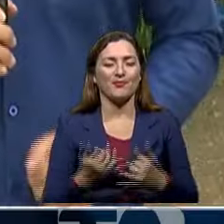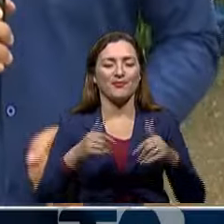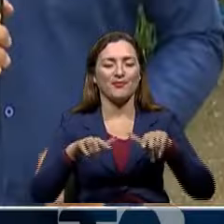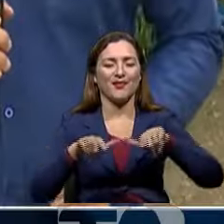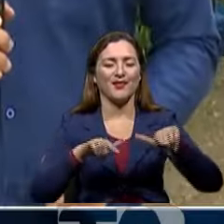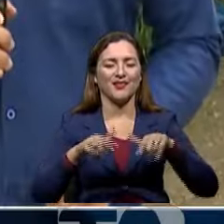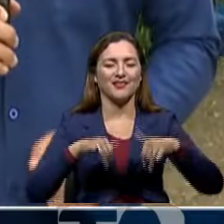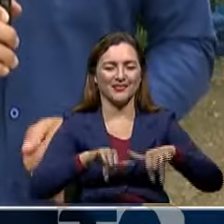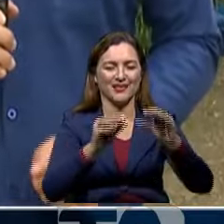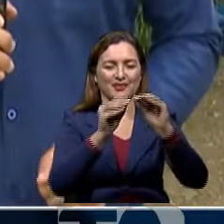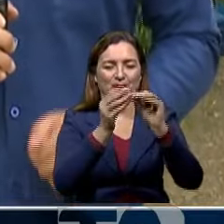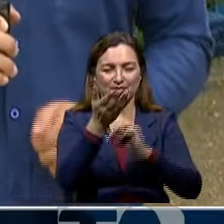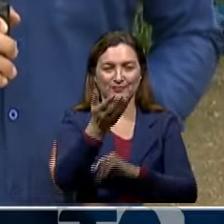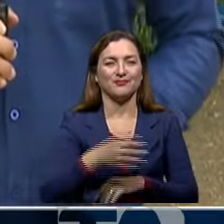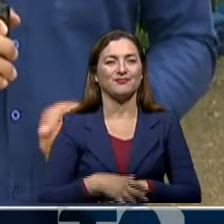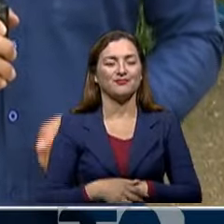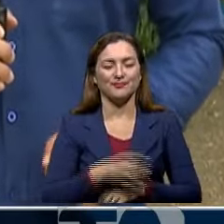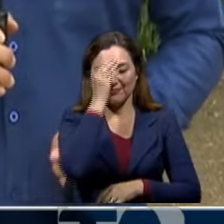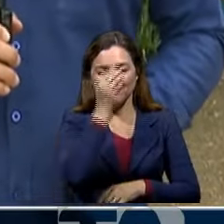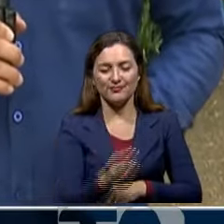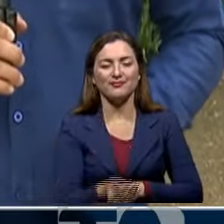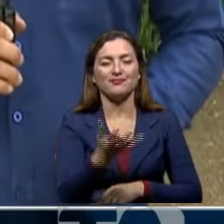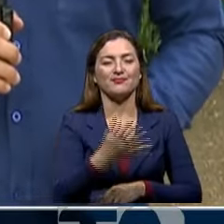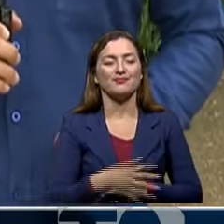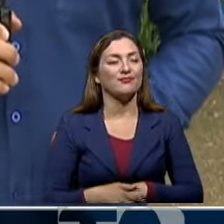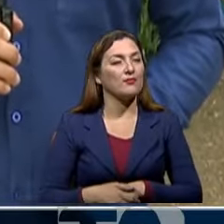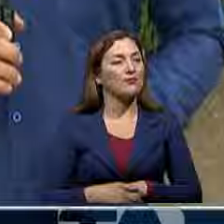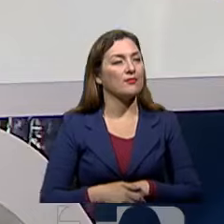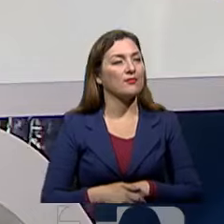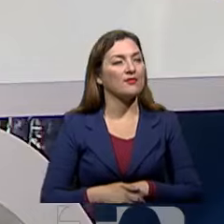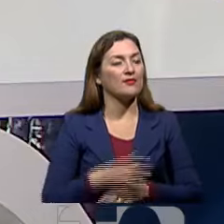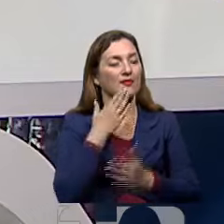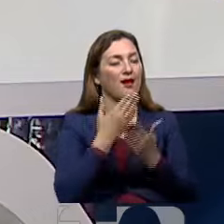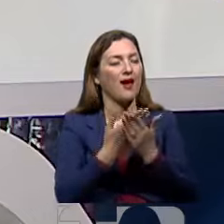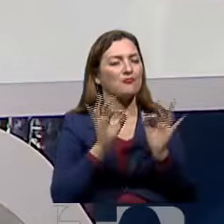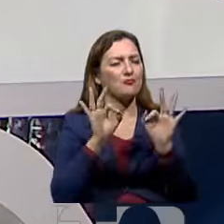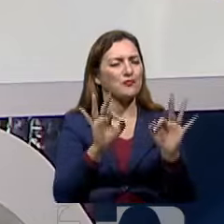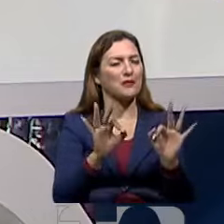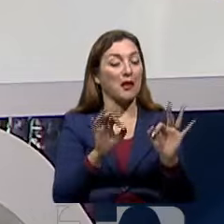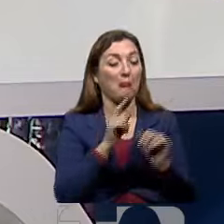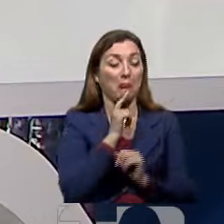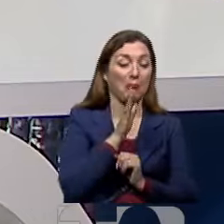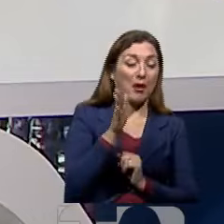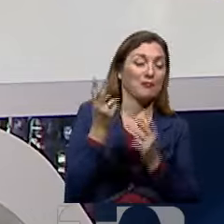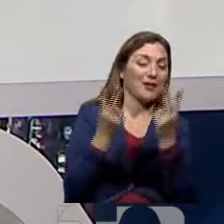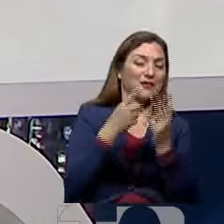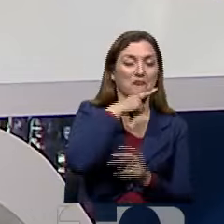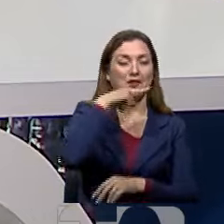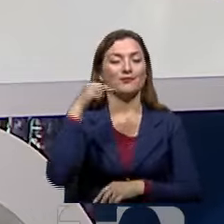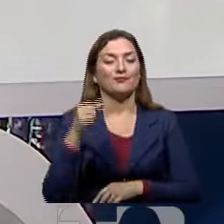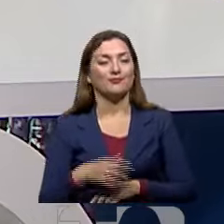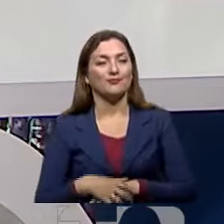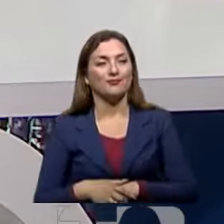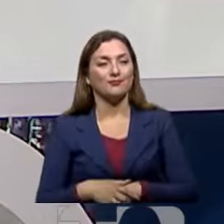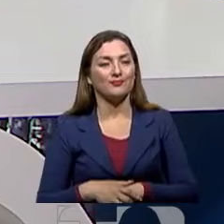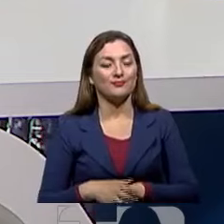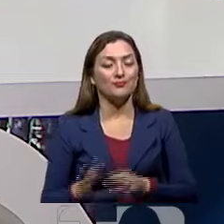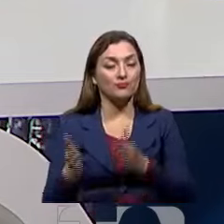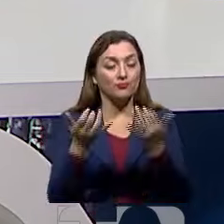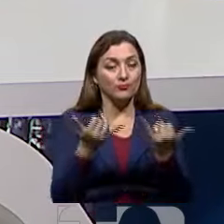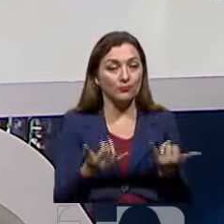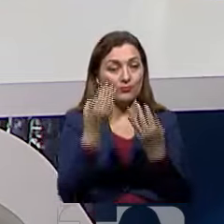punto. Volvemos con ustedes con más a Estudios. Gracias, Ricardo. Esta es una excelente opción para este feriado. Ahora les